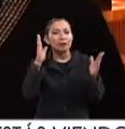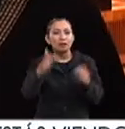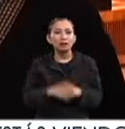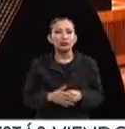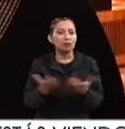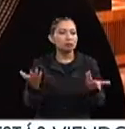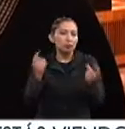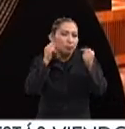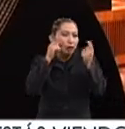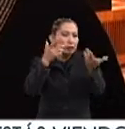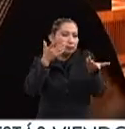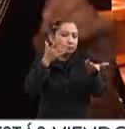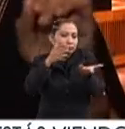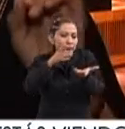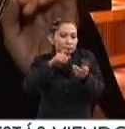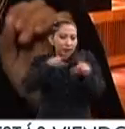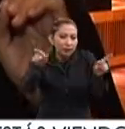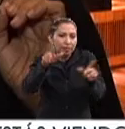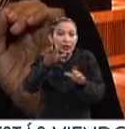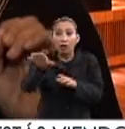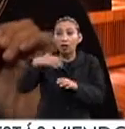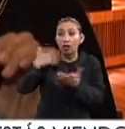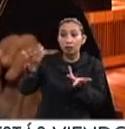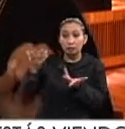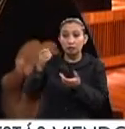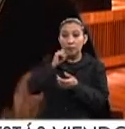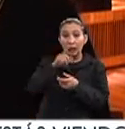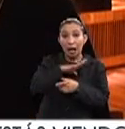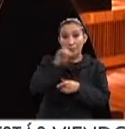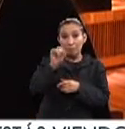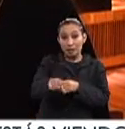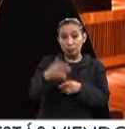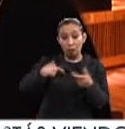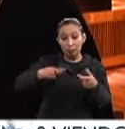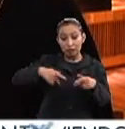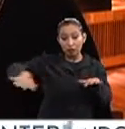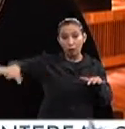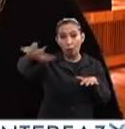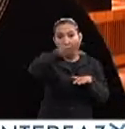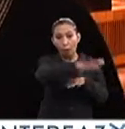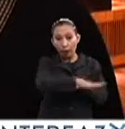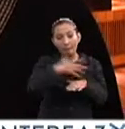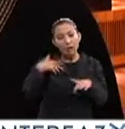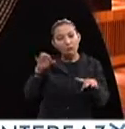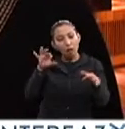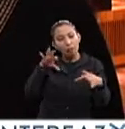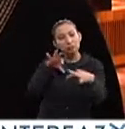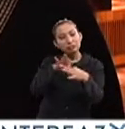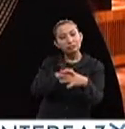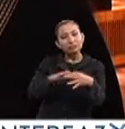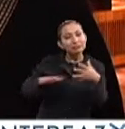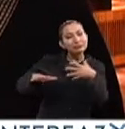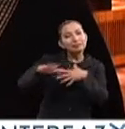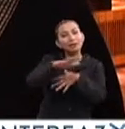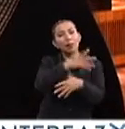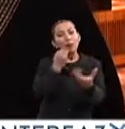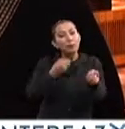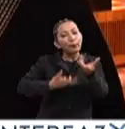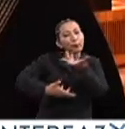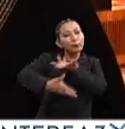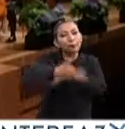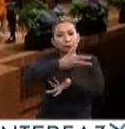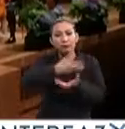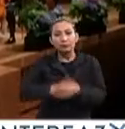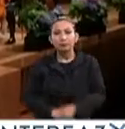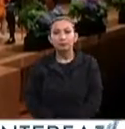extraordinaria, fuera de serie, que en la que, por cierto, también el mismo público forma parte de esta misma